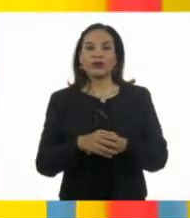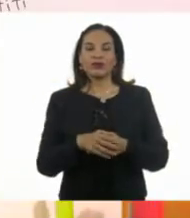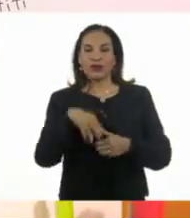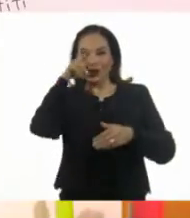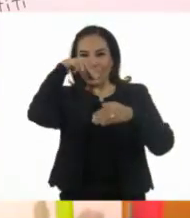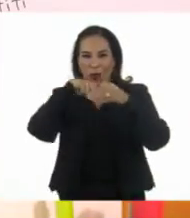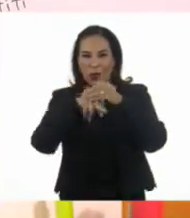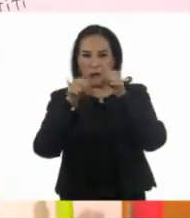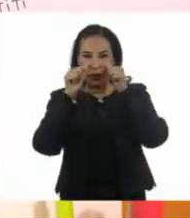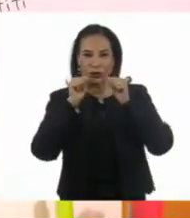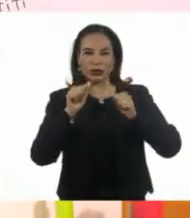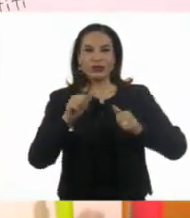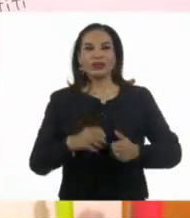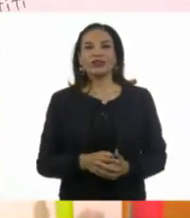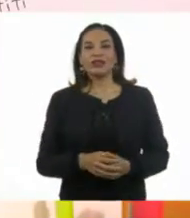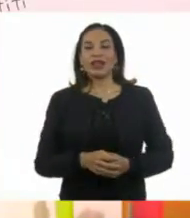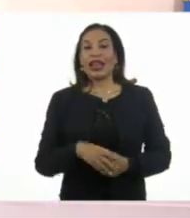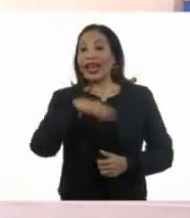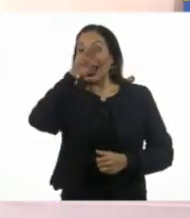topo,